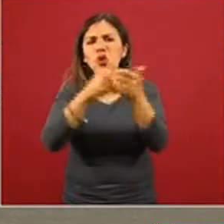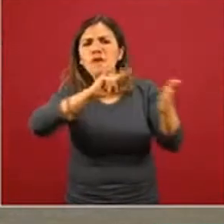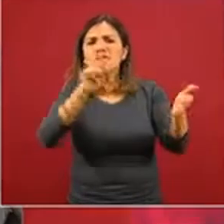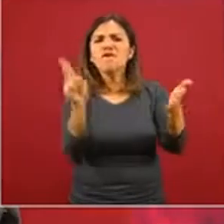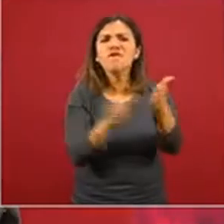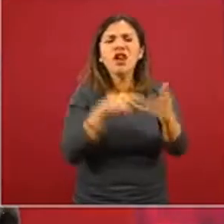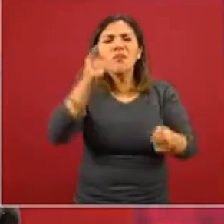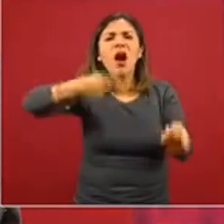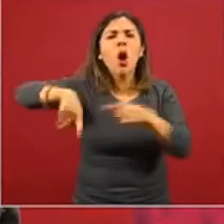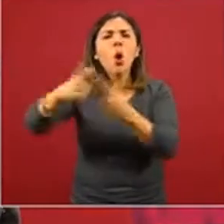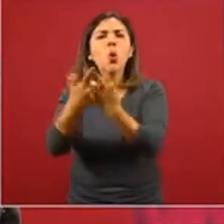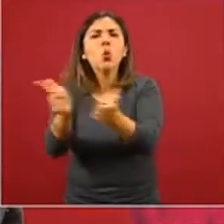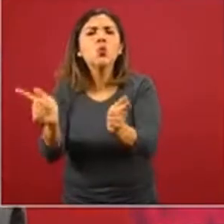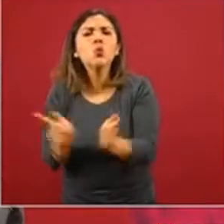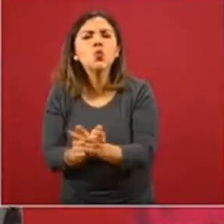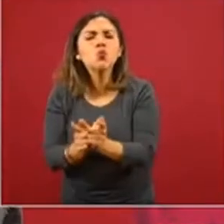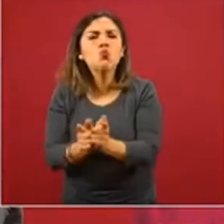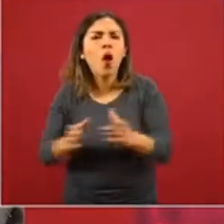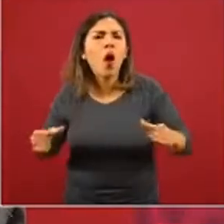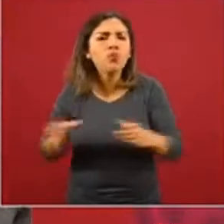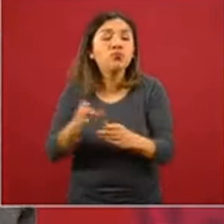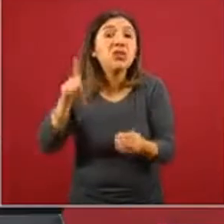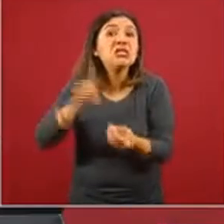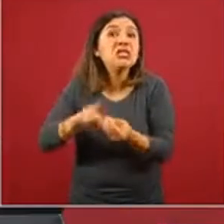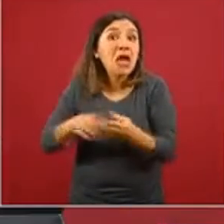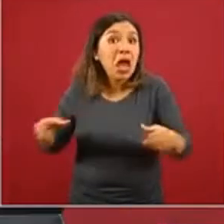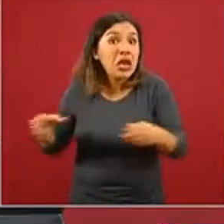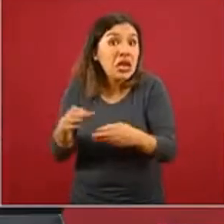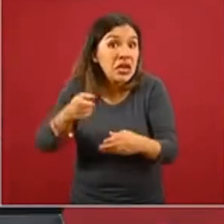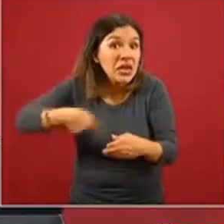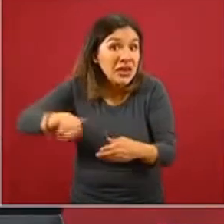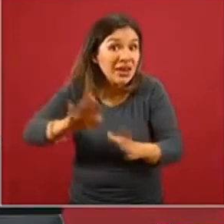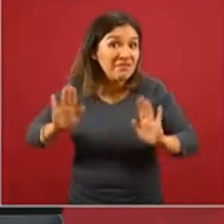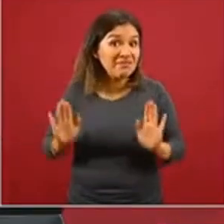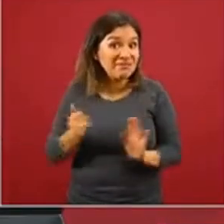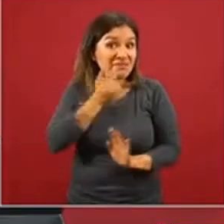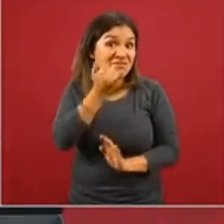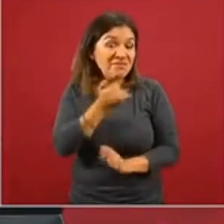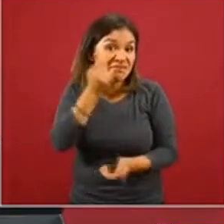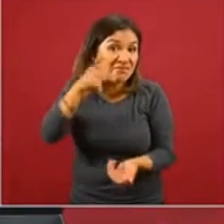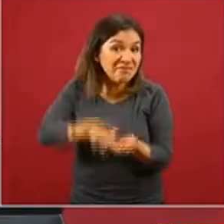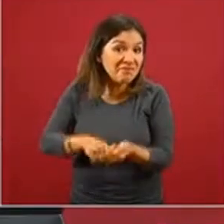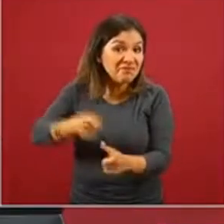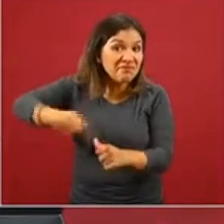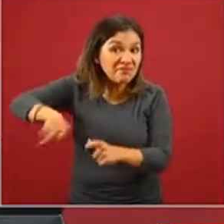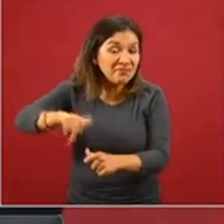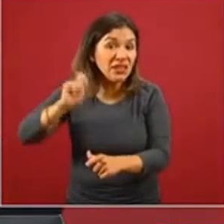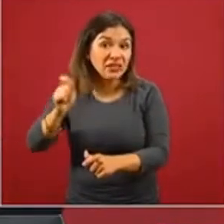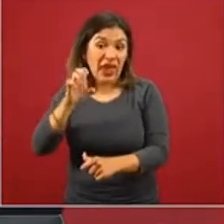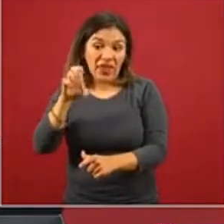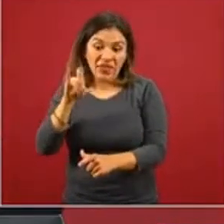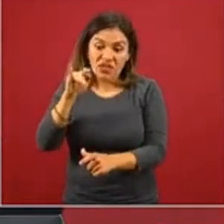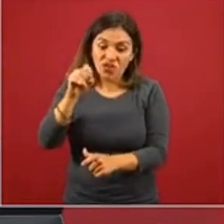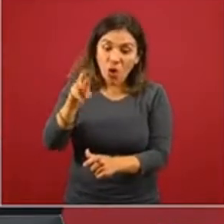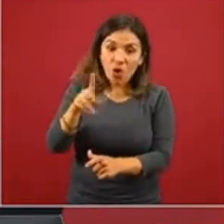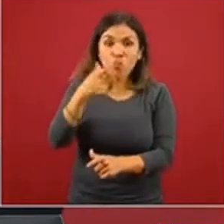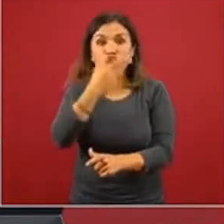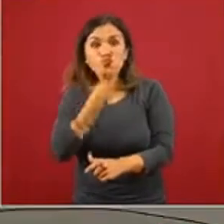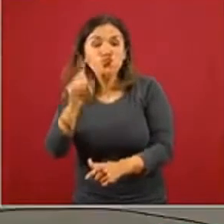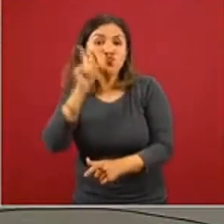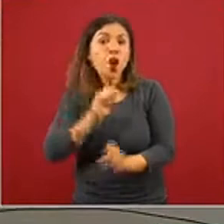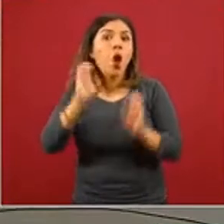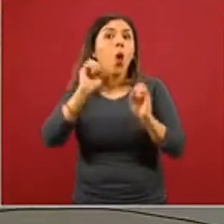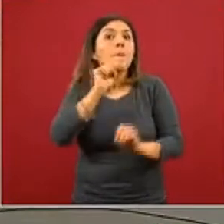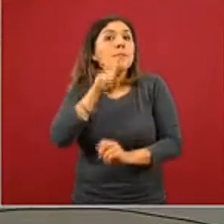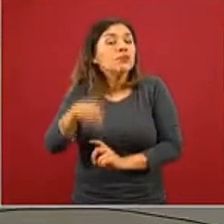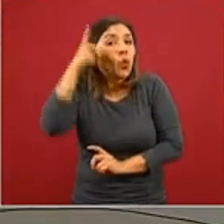el staff. No sabemos quién es el staff, es un poco un misterio. Quizá es el editor, la editora o los